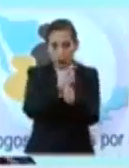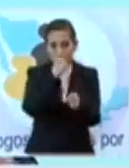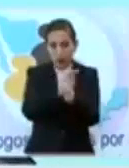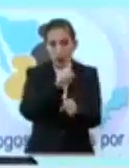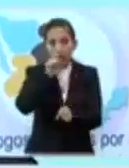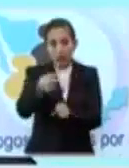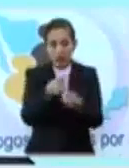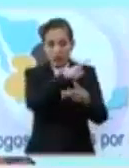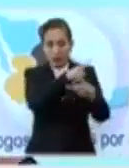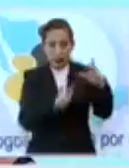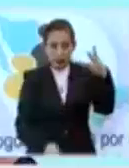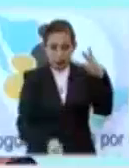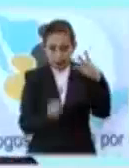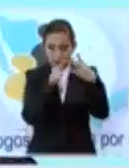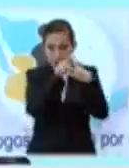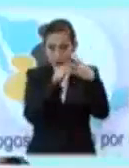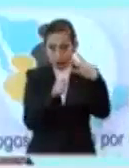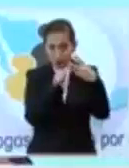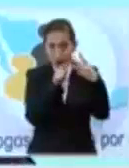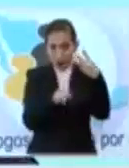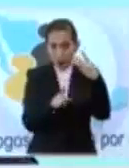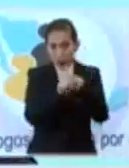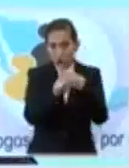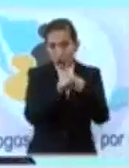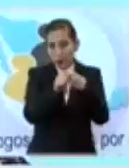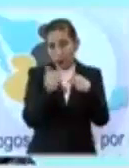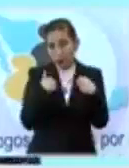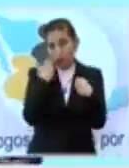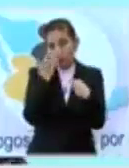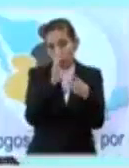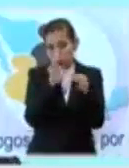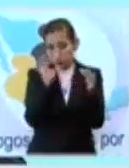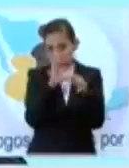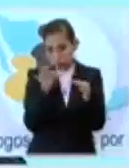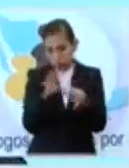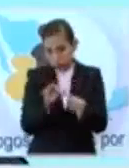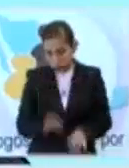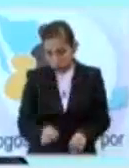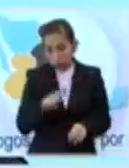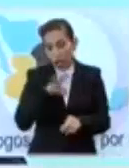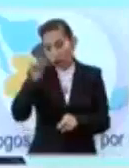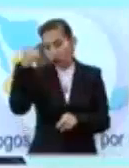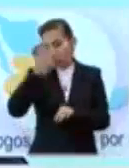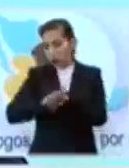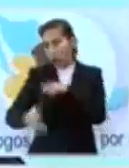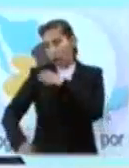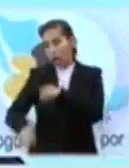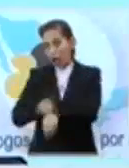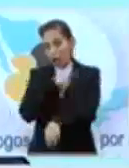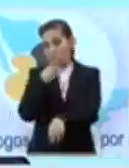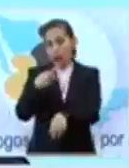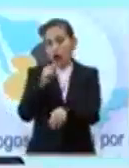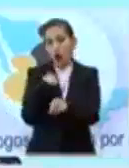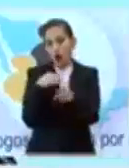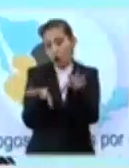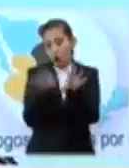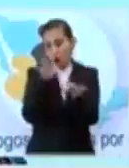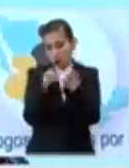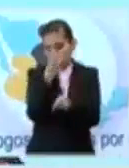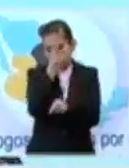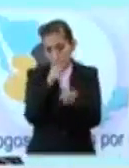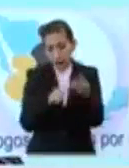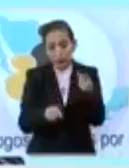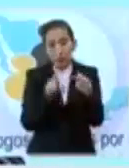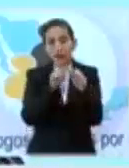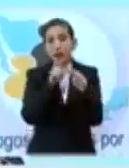de hecho por lo menos tres problemas de los que yo quisiera hablar hoy. Por supuesto hay muchos otros, pero yo quisiera abordar tres. Primero, el